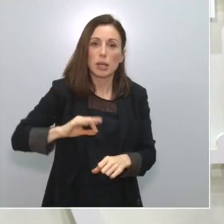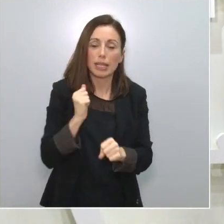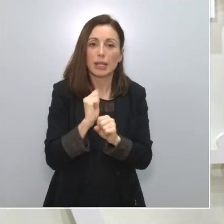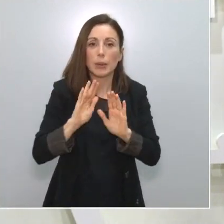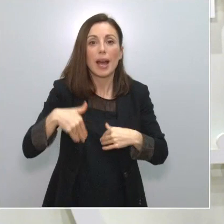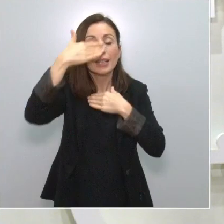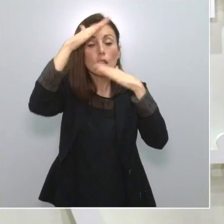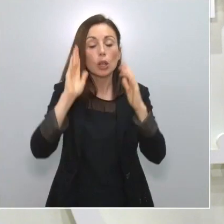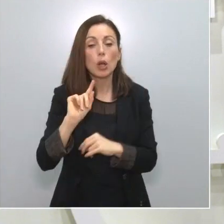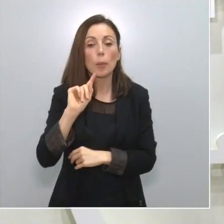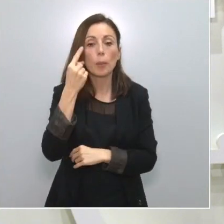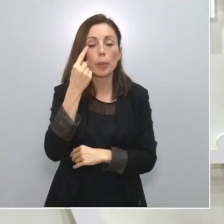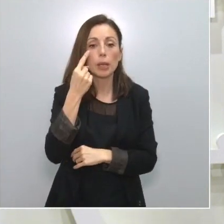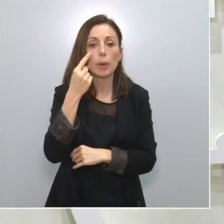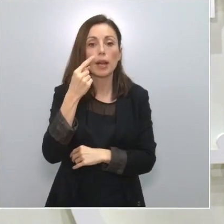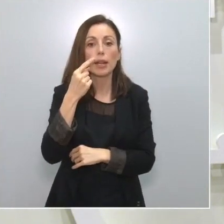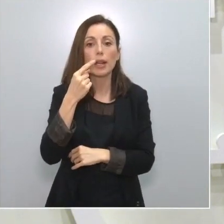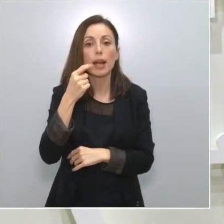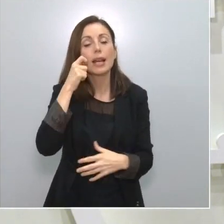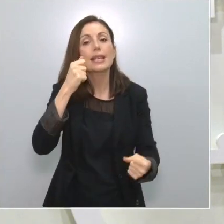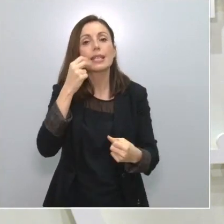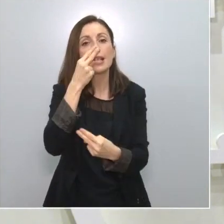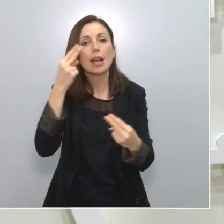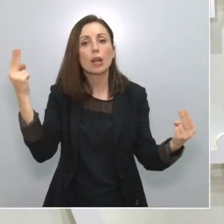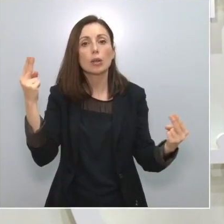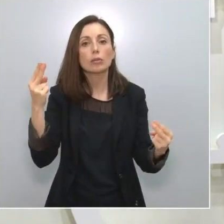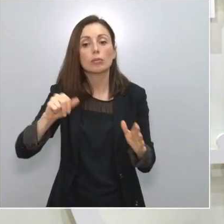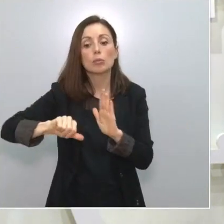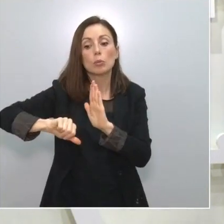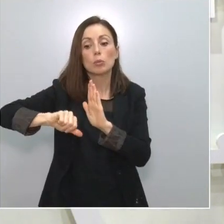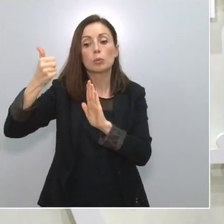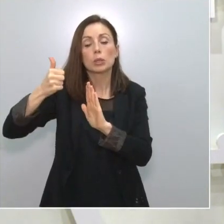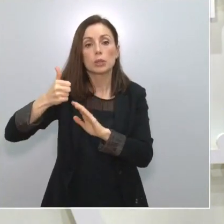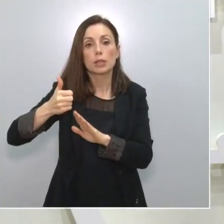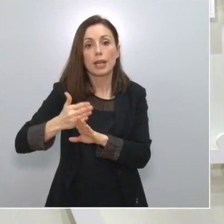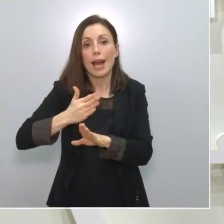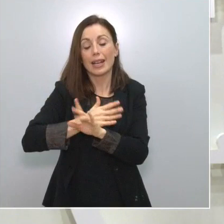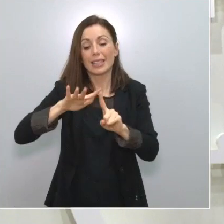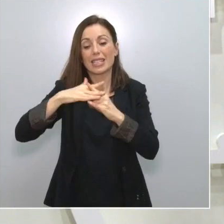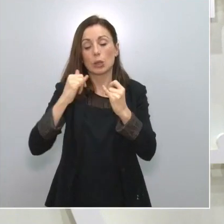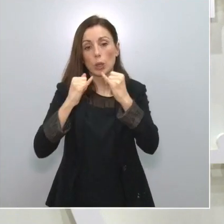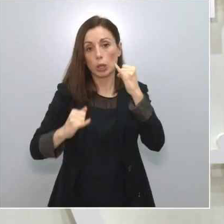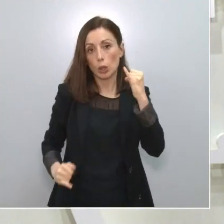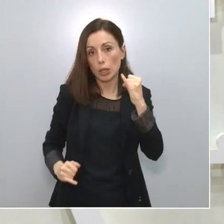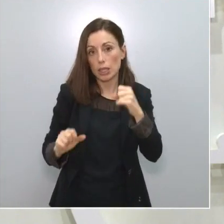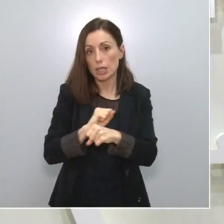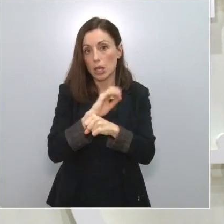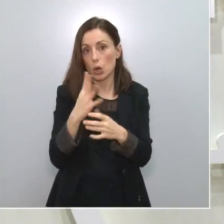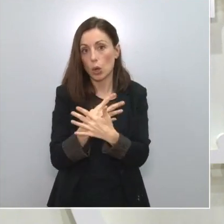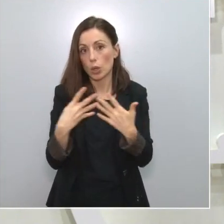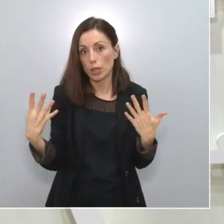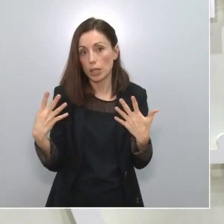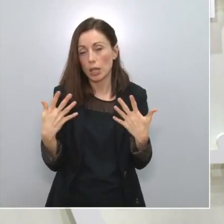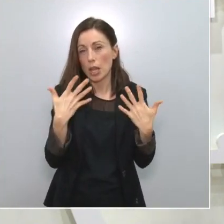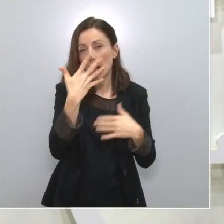atención primaria y a salud pública, lo que había ya aprobado en ese PAIMAP antes de la crisis del COVID-19 eran algo